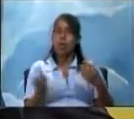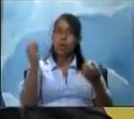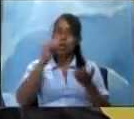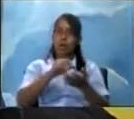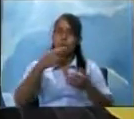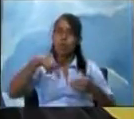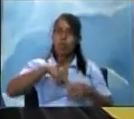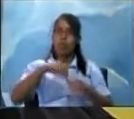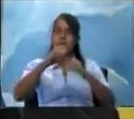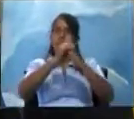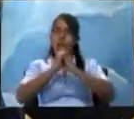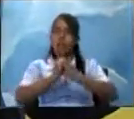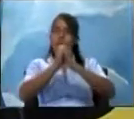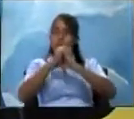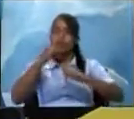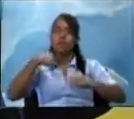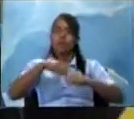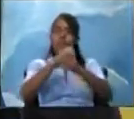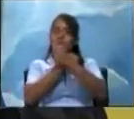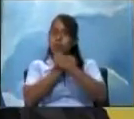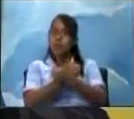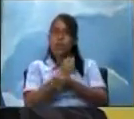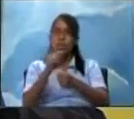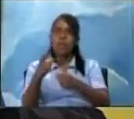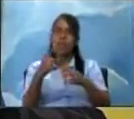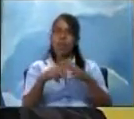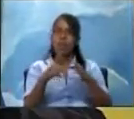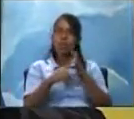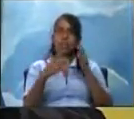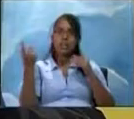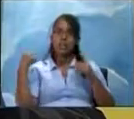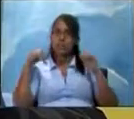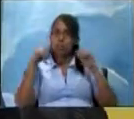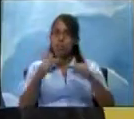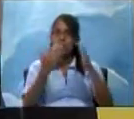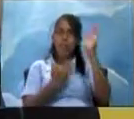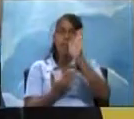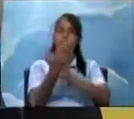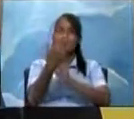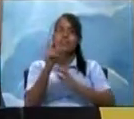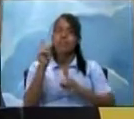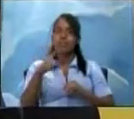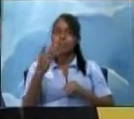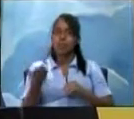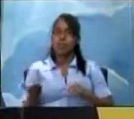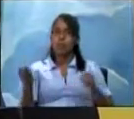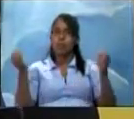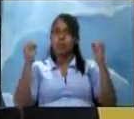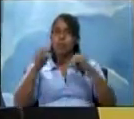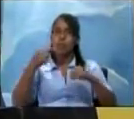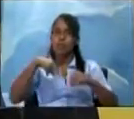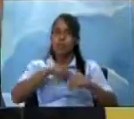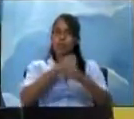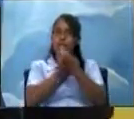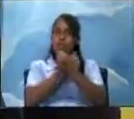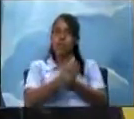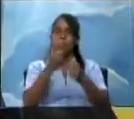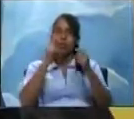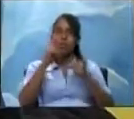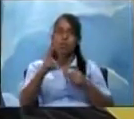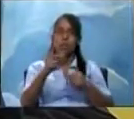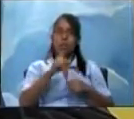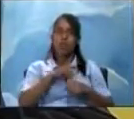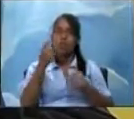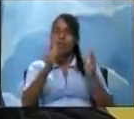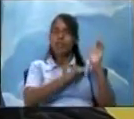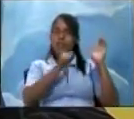pongamos nuestra adoración, nuestro amor en las cosas que tenemos aquí al frente, sino que pongamos nuestro amor y nuestra